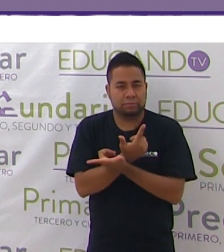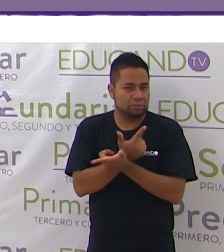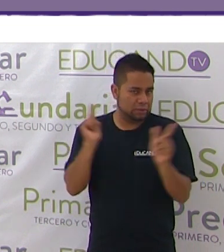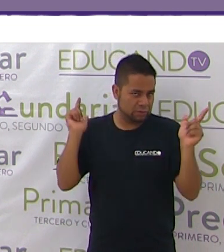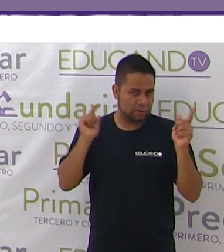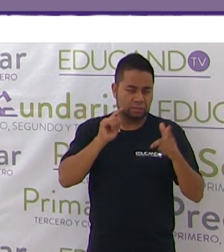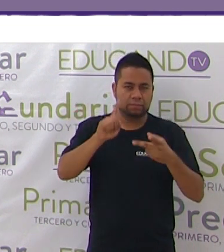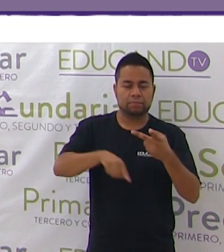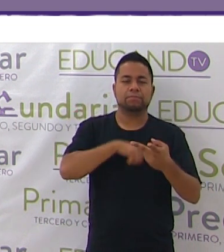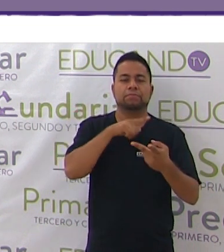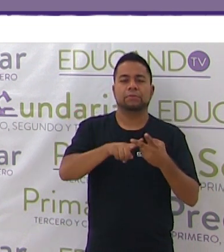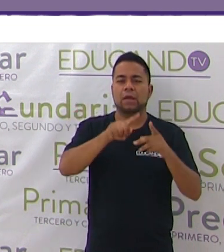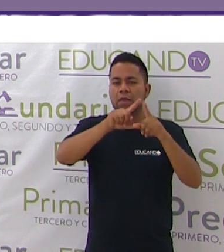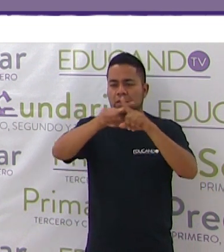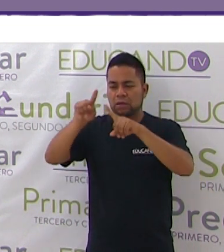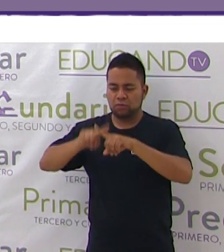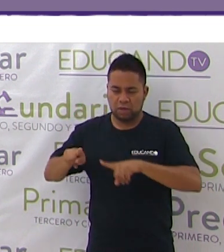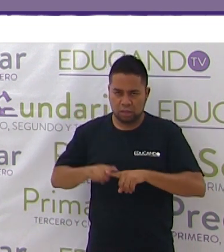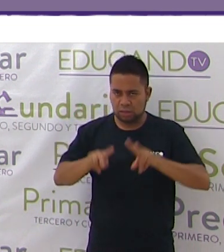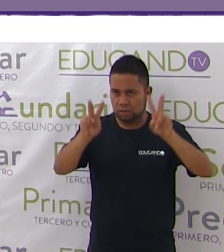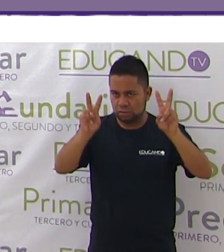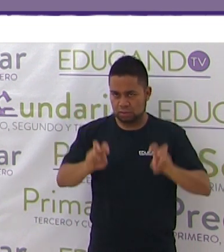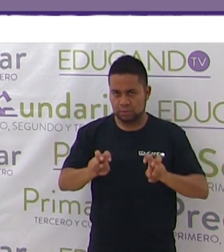2, temas variados,